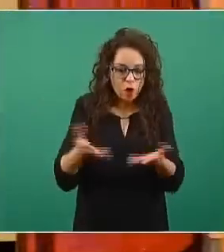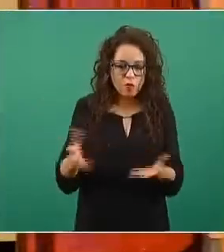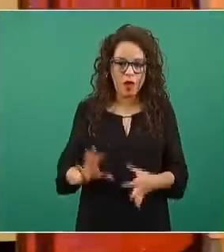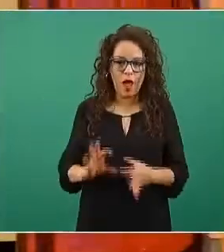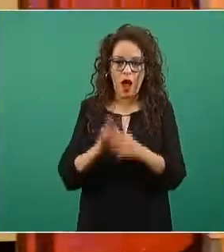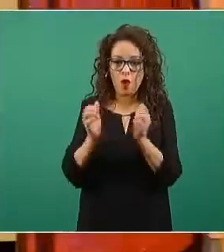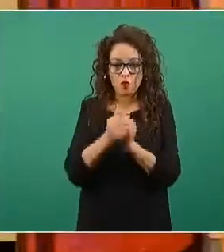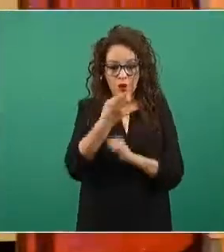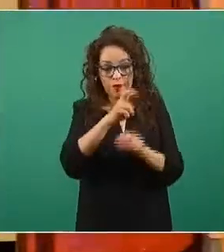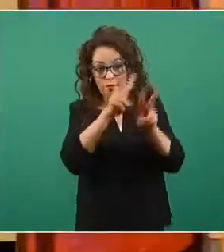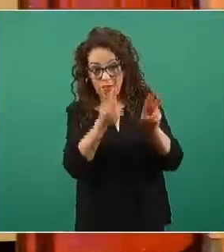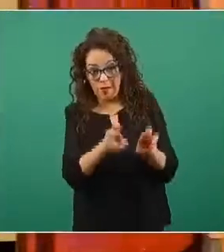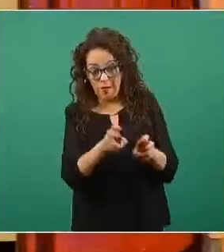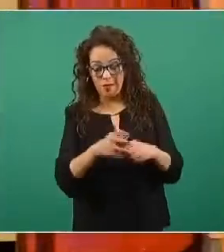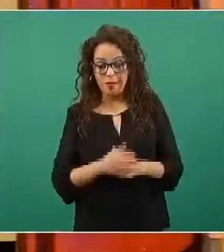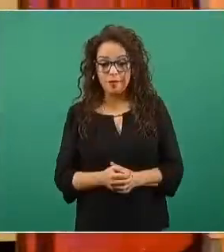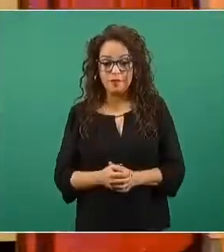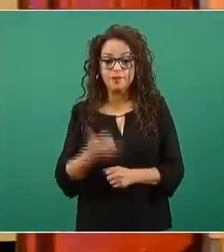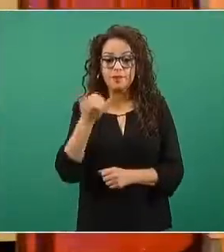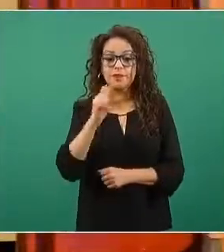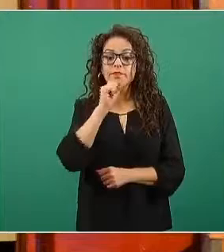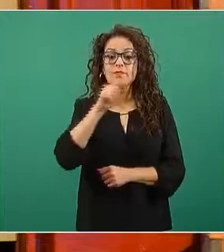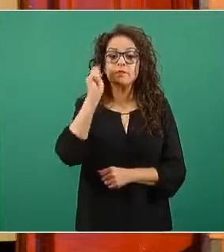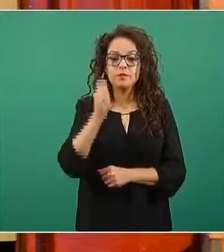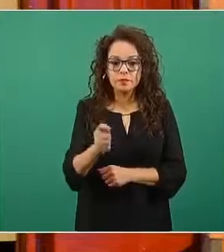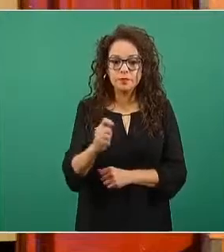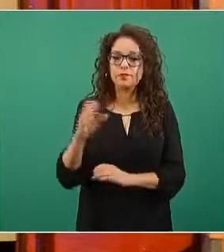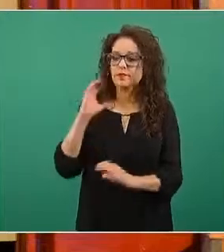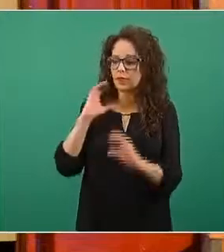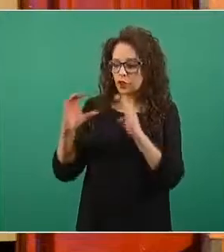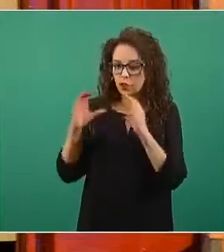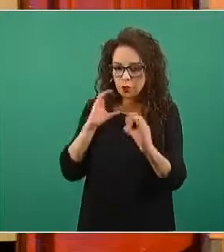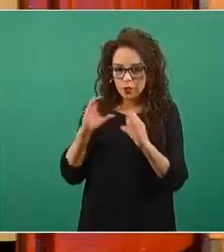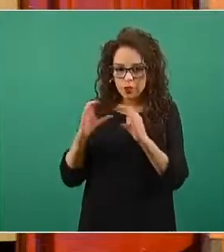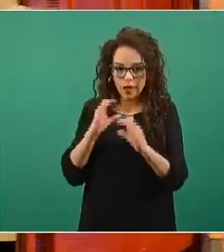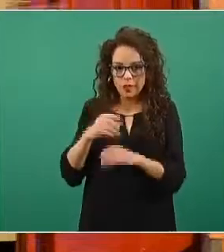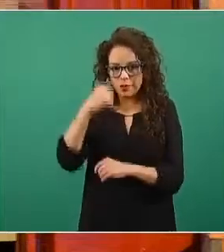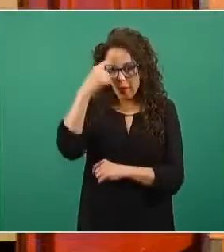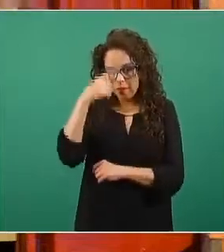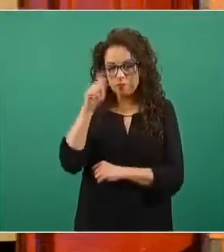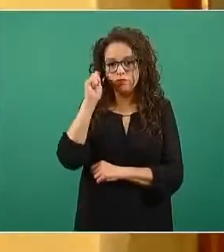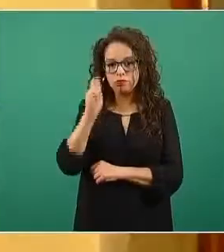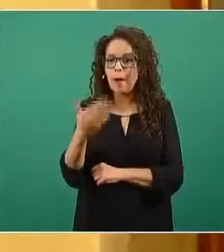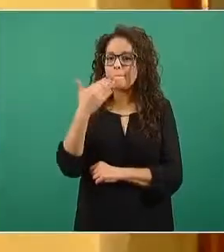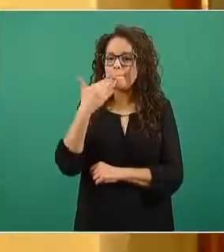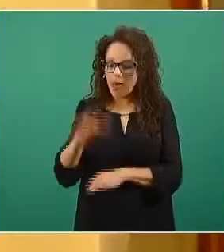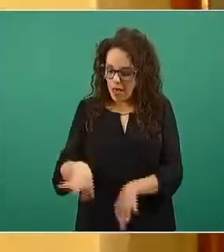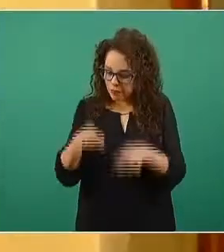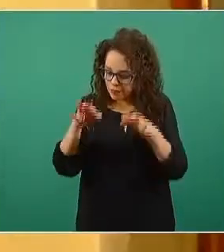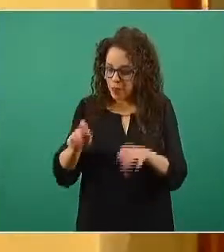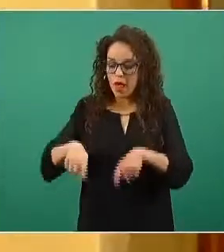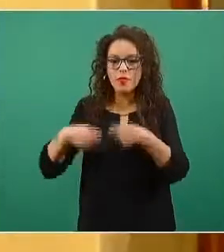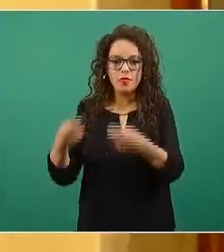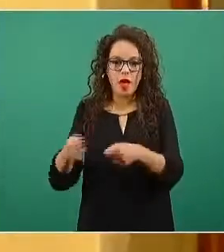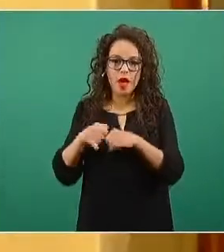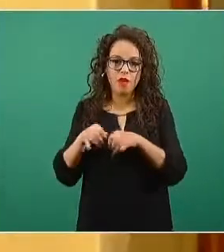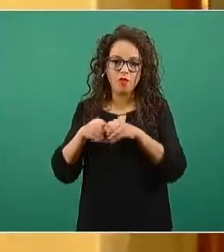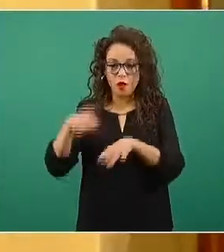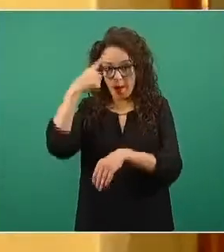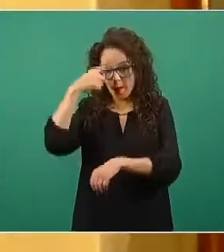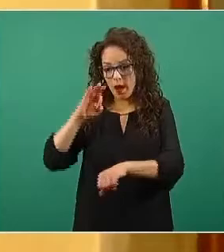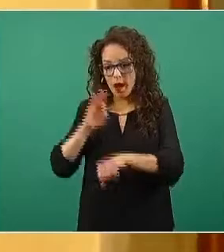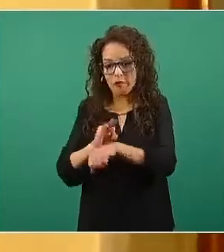también desde la parte de comunicación asertiva para transmitir este mensaje y proteger a